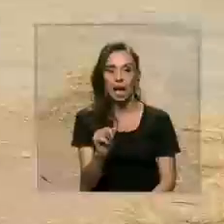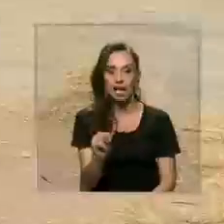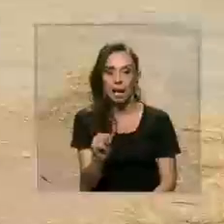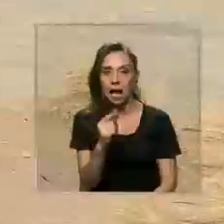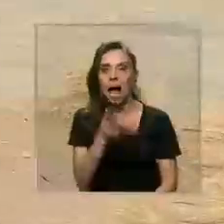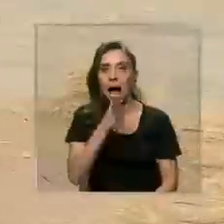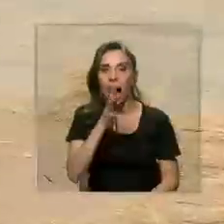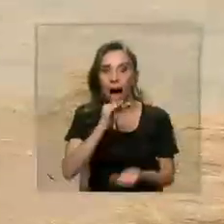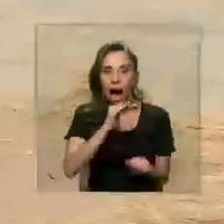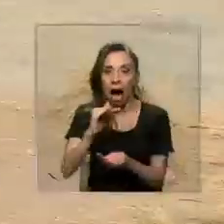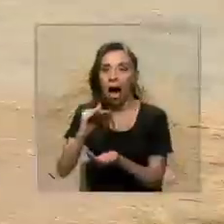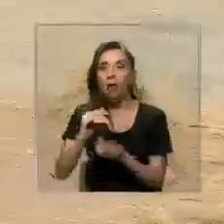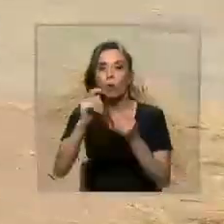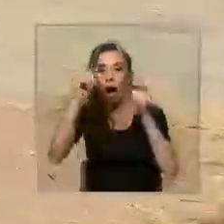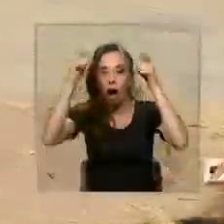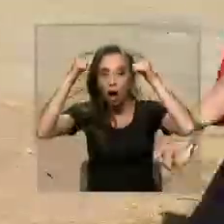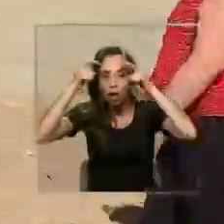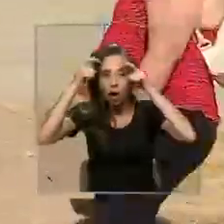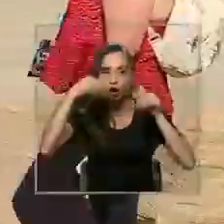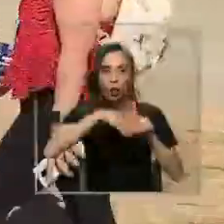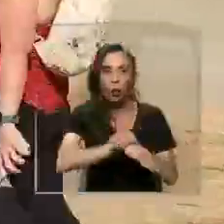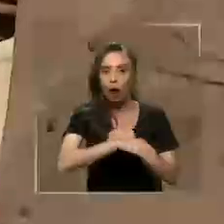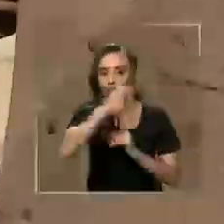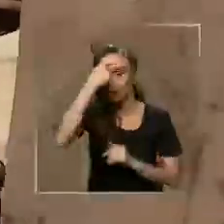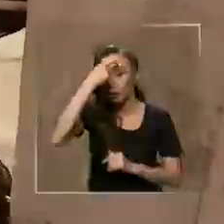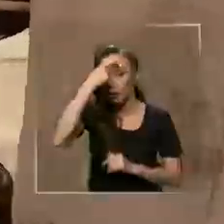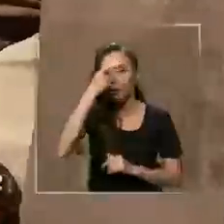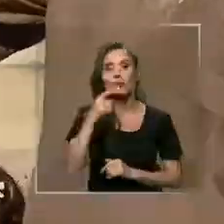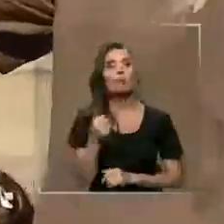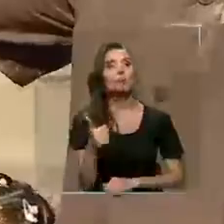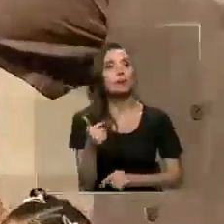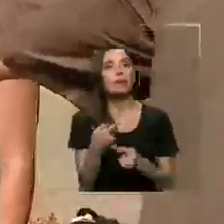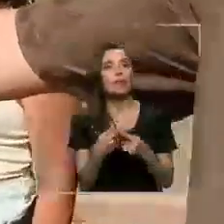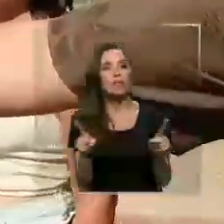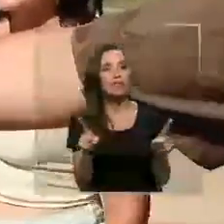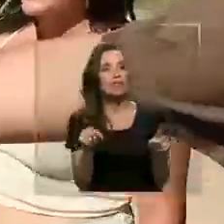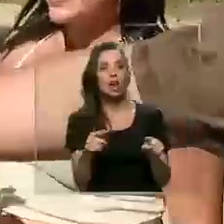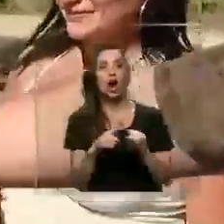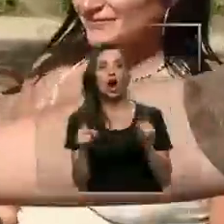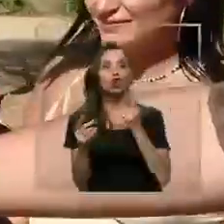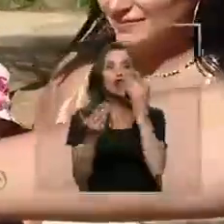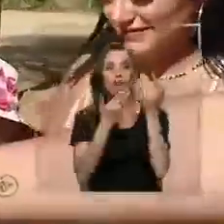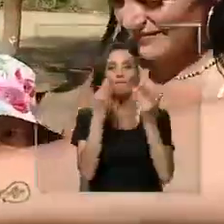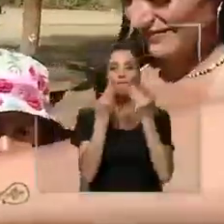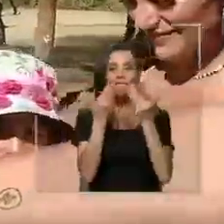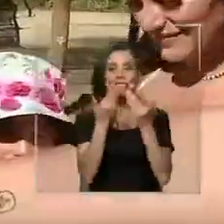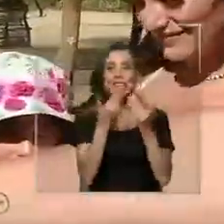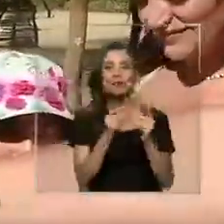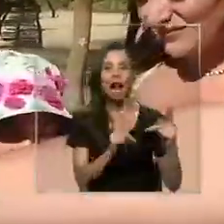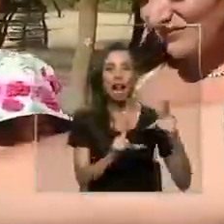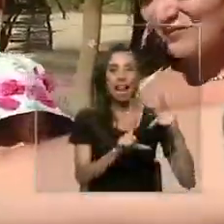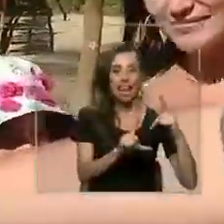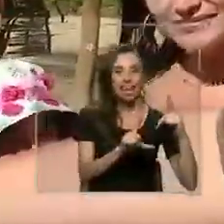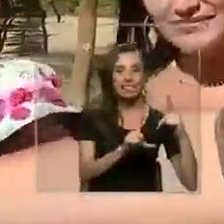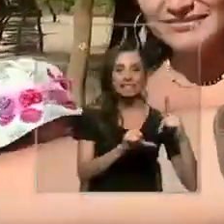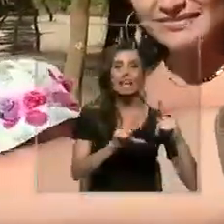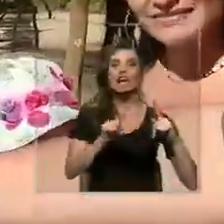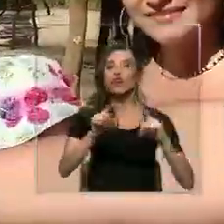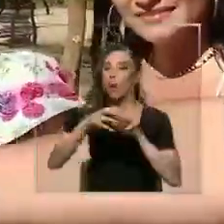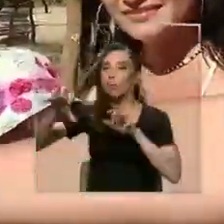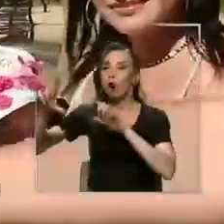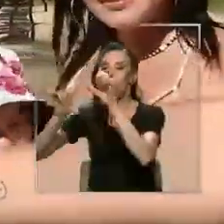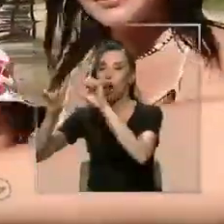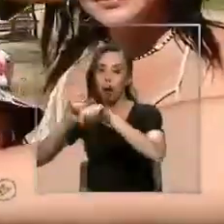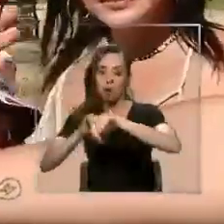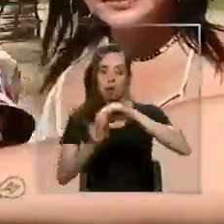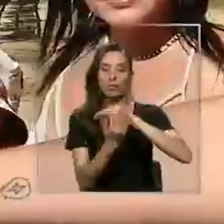agua, gorrito, ahorita quiso guardarlo, pero excelente. Súper distinto, es como otro festival dentro de Lollapalooza, pero por ahora, como es temprano,